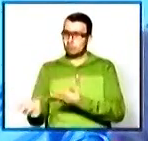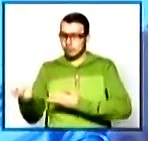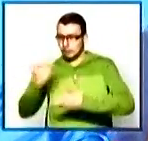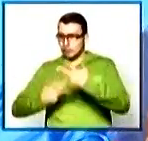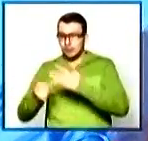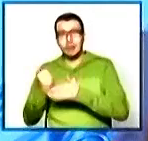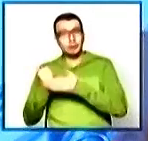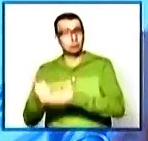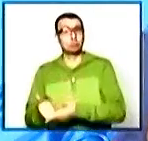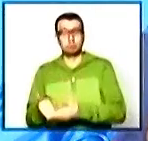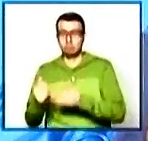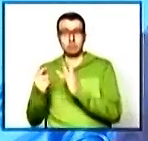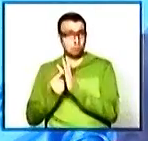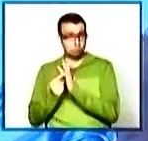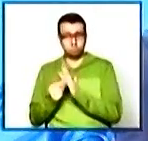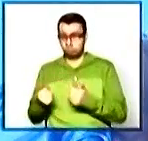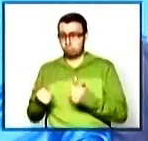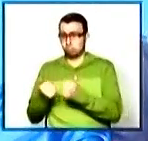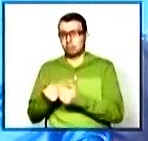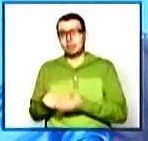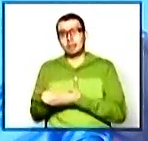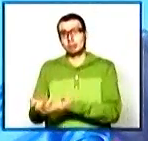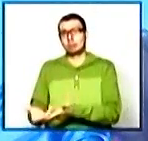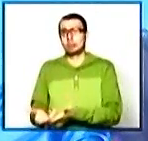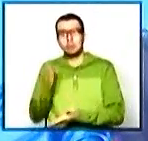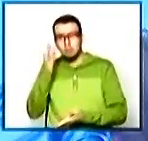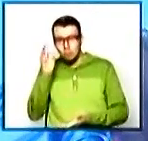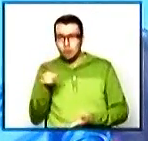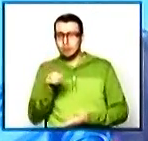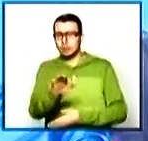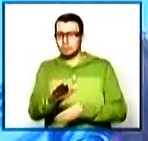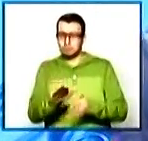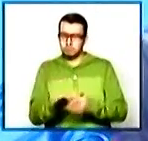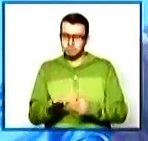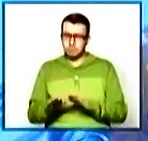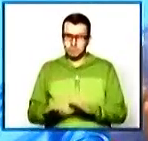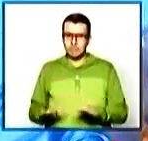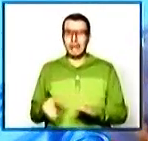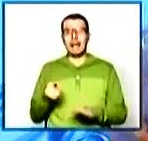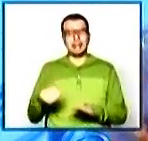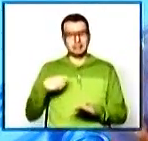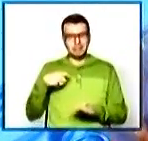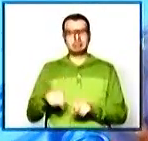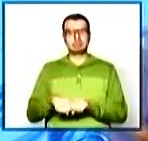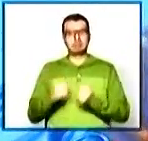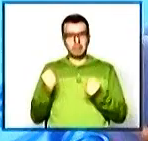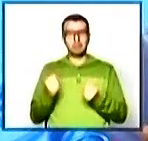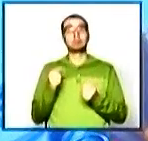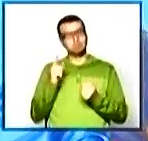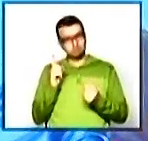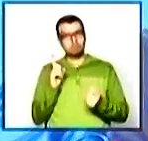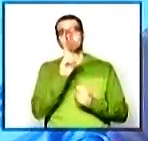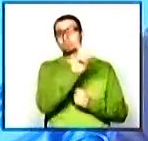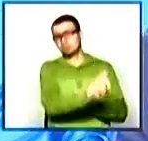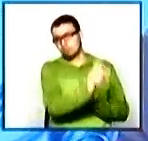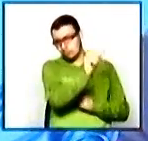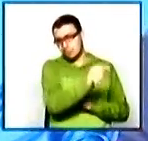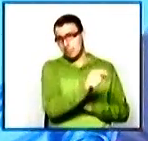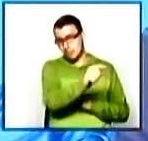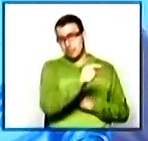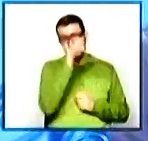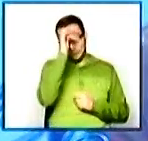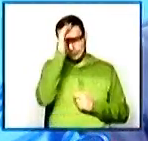y puedan mirar si tienen o no cierta deformidad anatómica en la